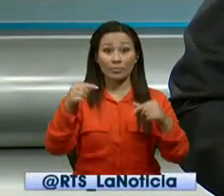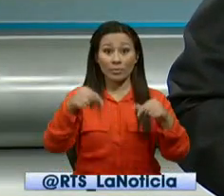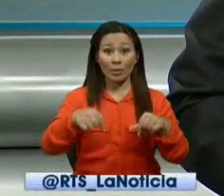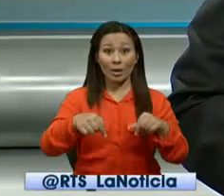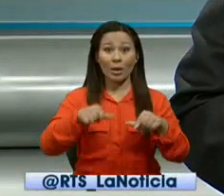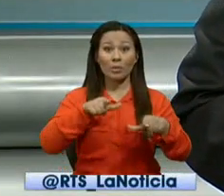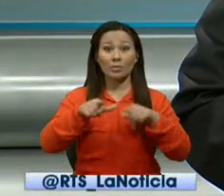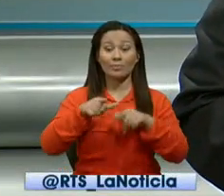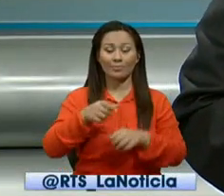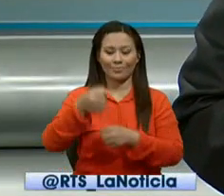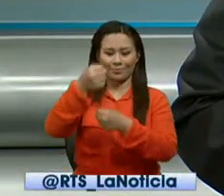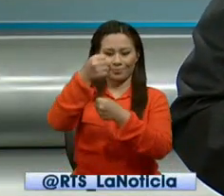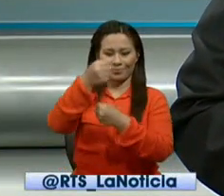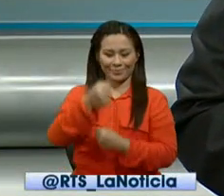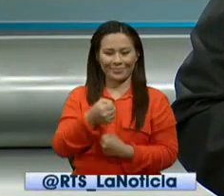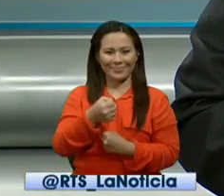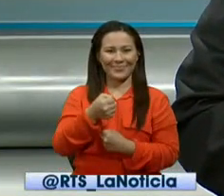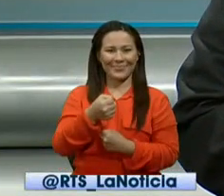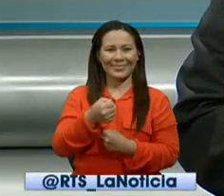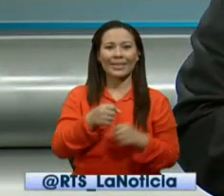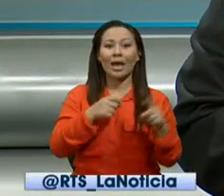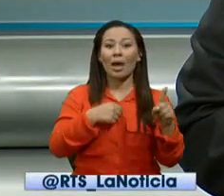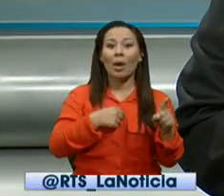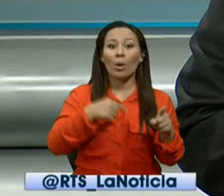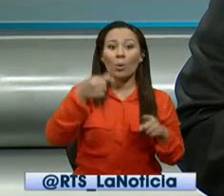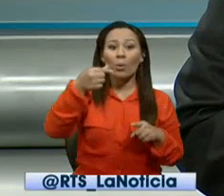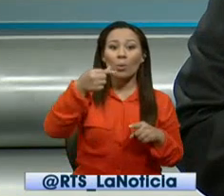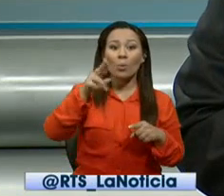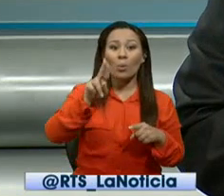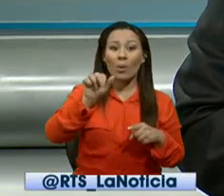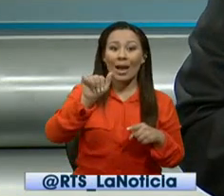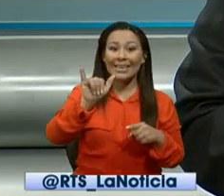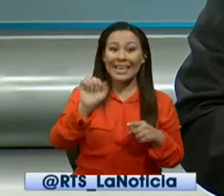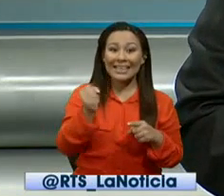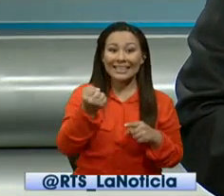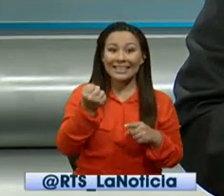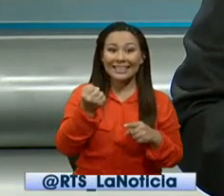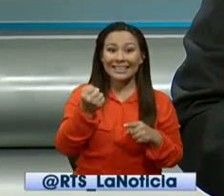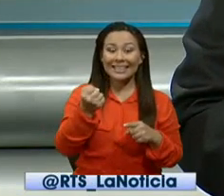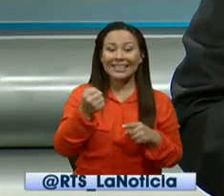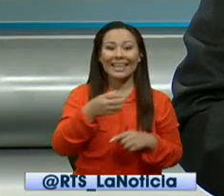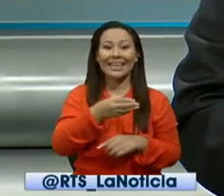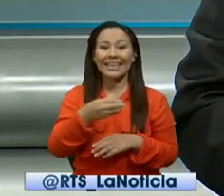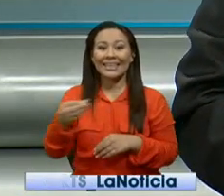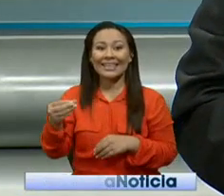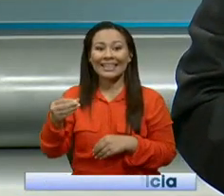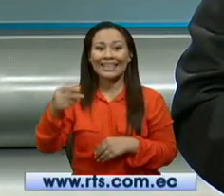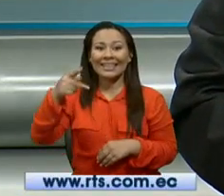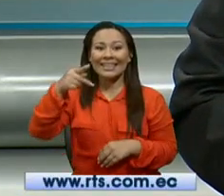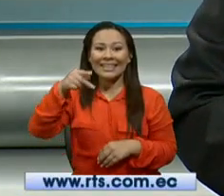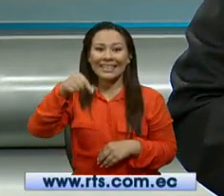Guayasiquil sería inaugurado el mes de julio. Al momento, los encargados